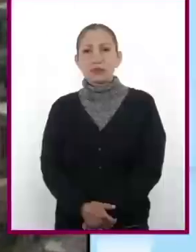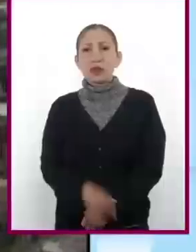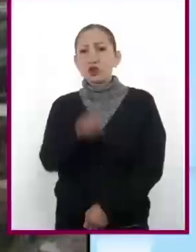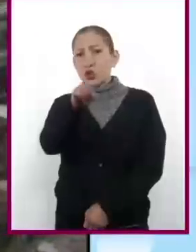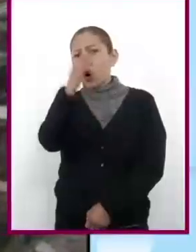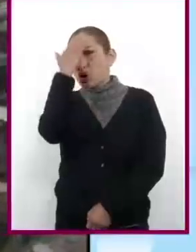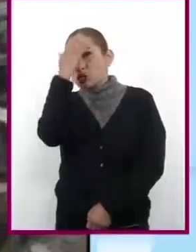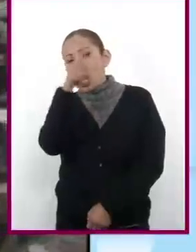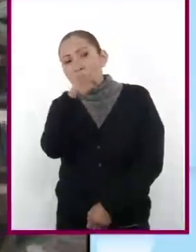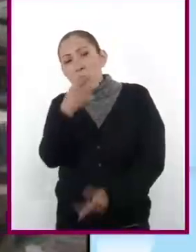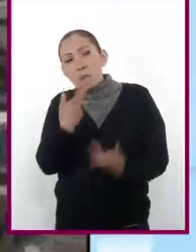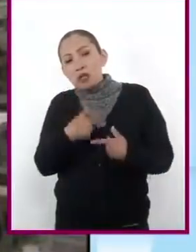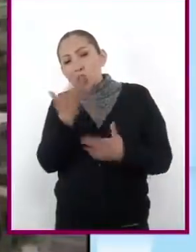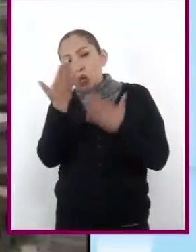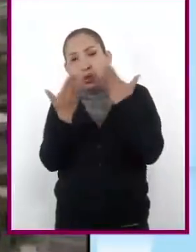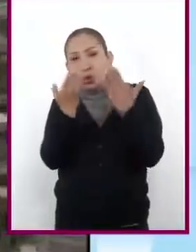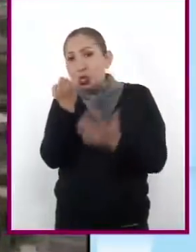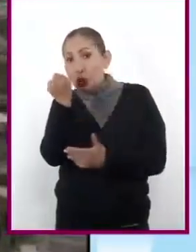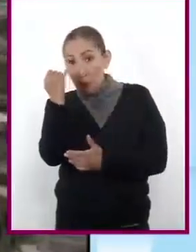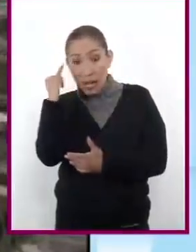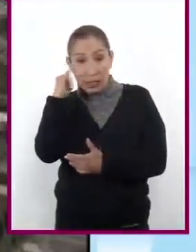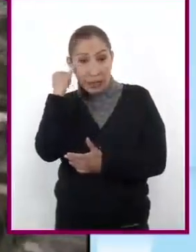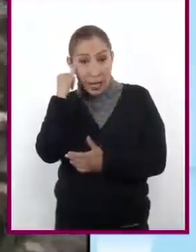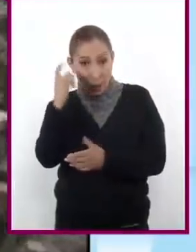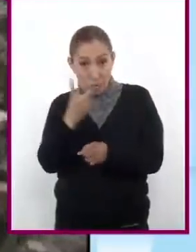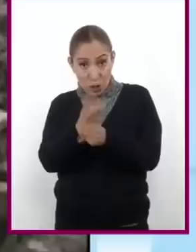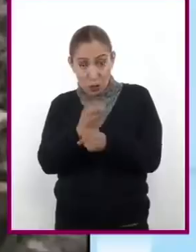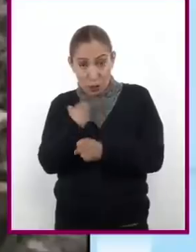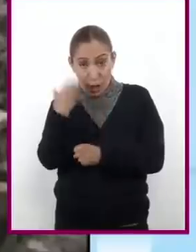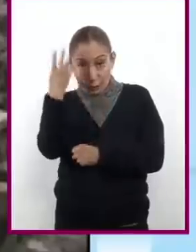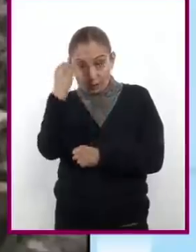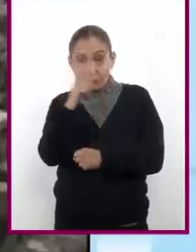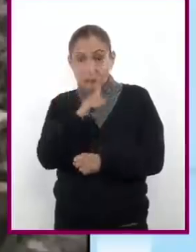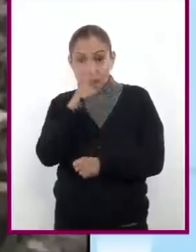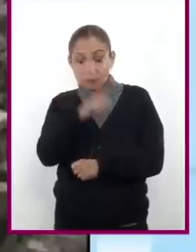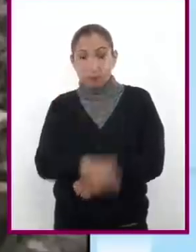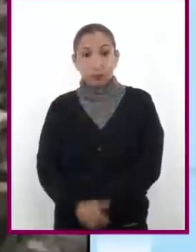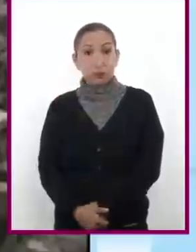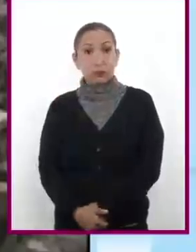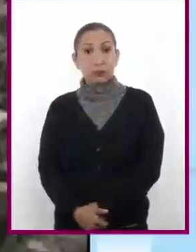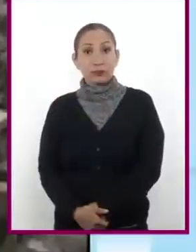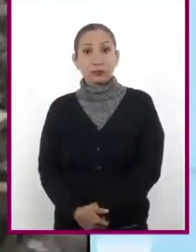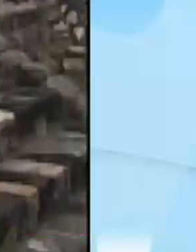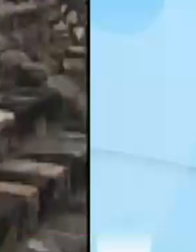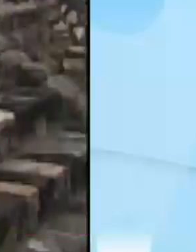¿Conoces a alguien que estudie un idioma indígena como segunda lengua?